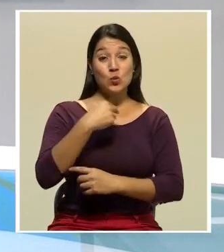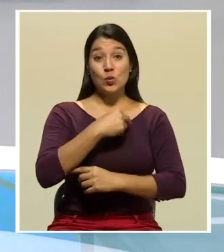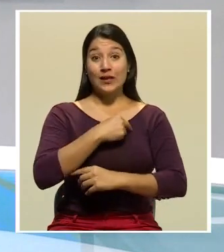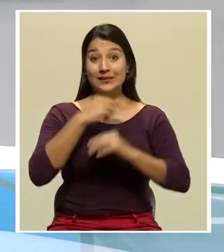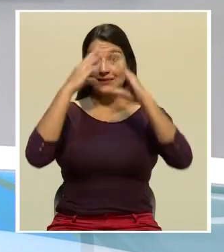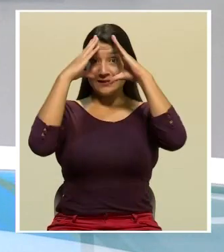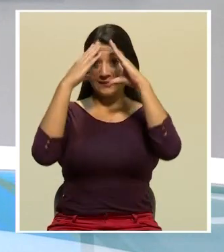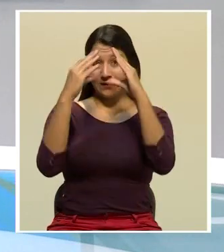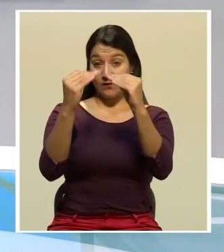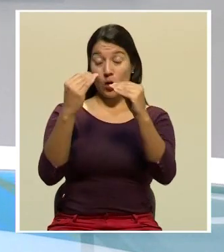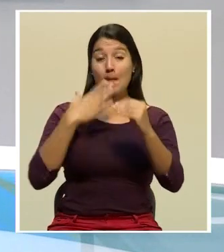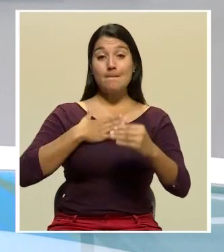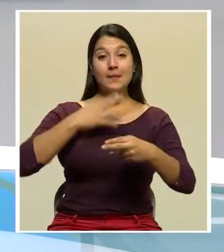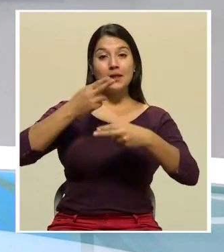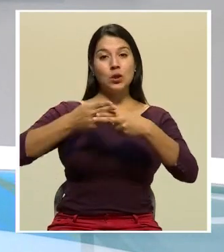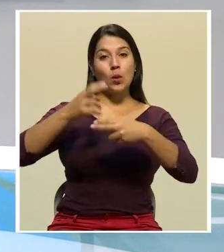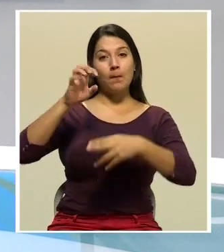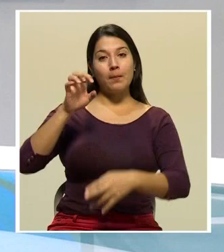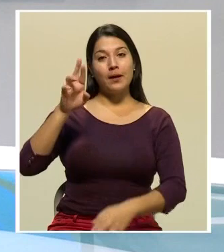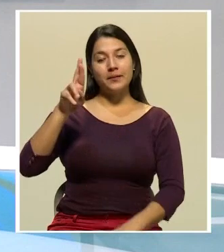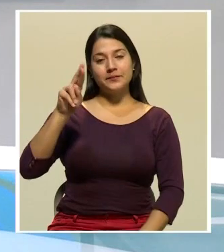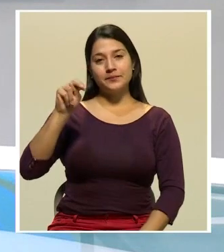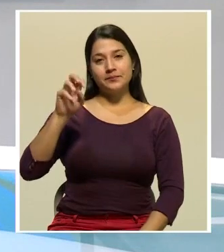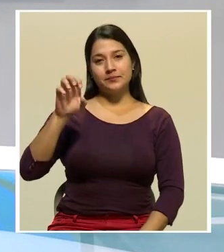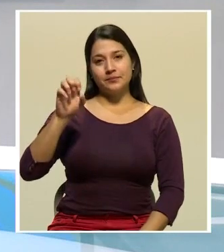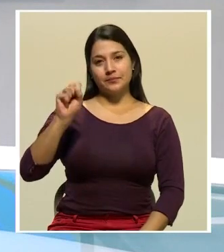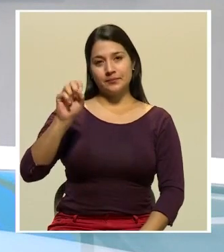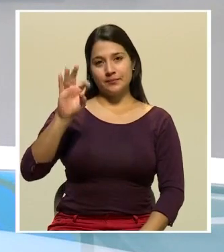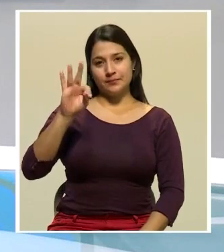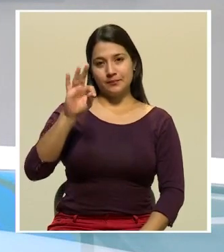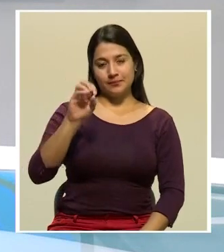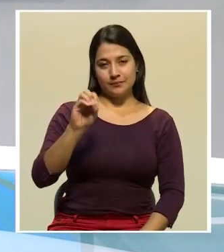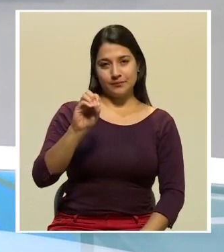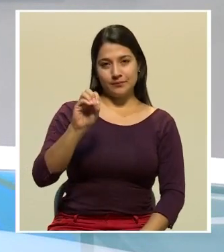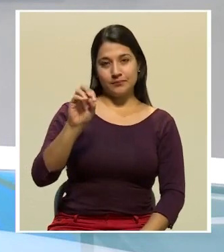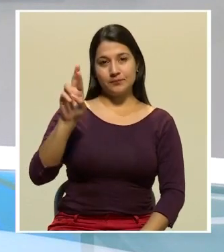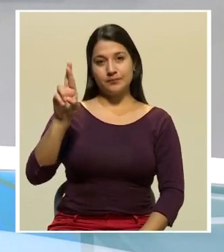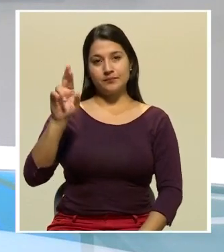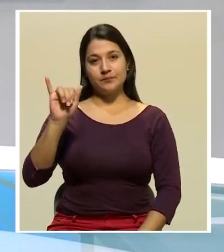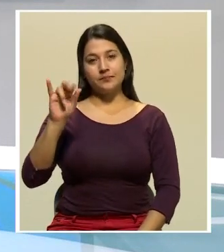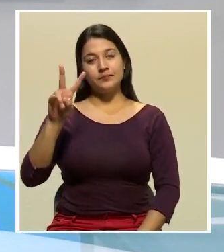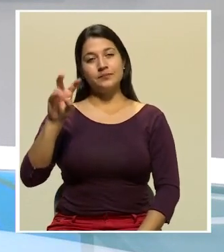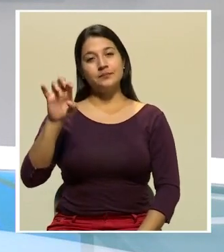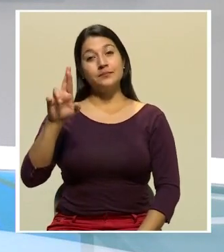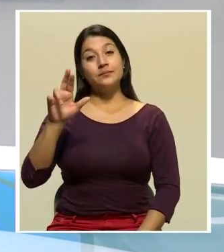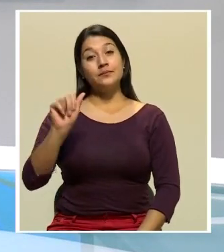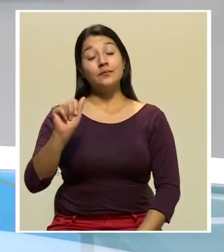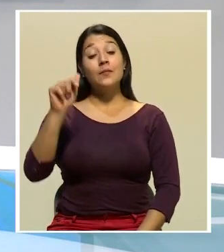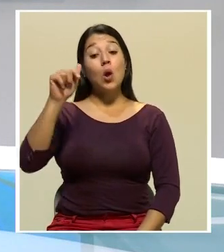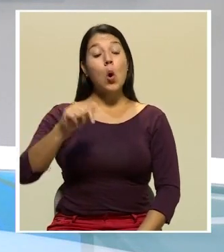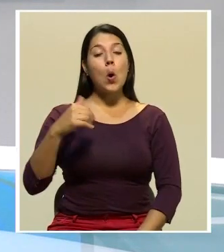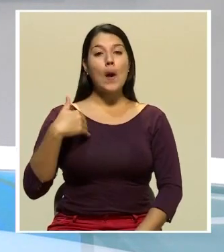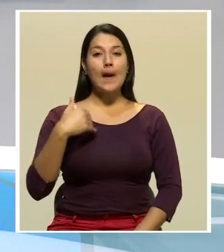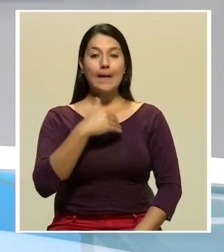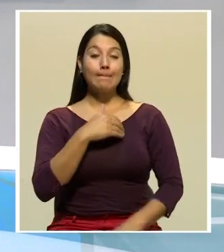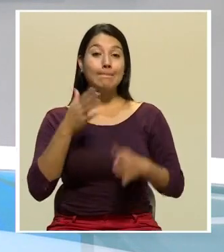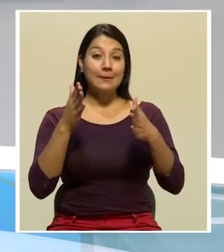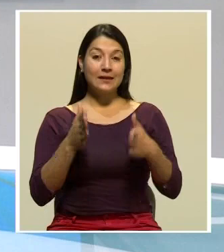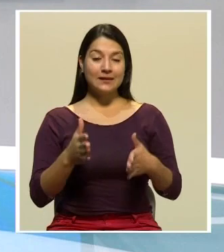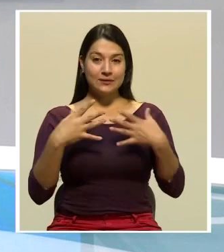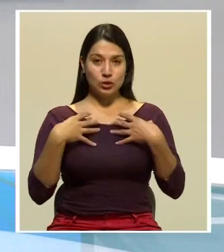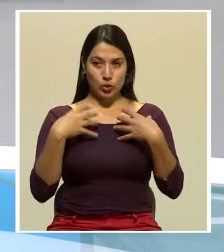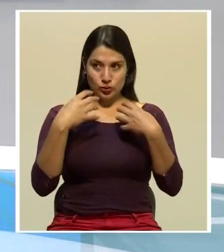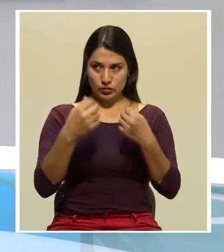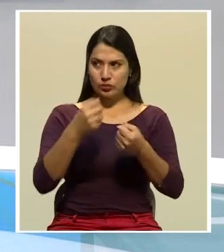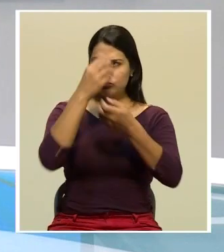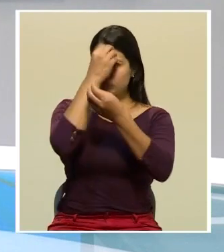nosotros. Soy Ernesto Rivera. Hoy el ministro de Salud admitió oficialmente que